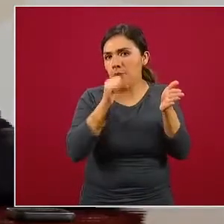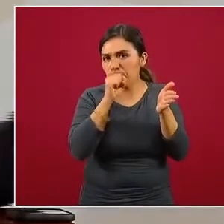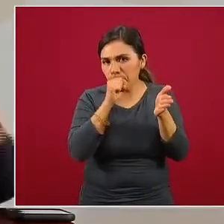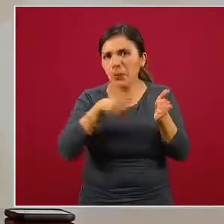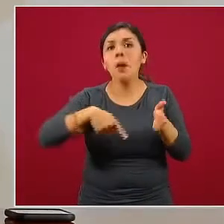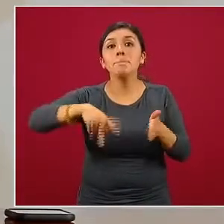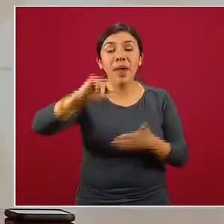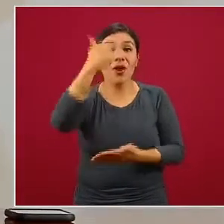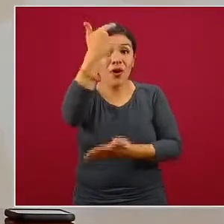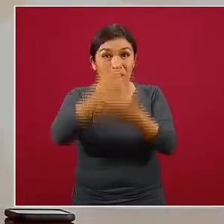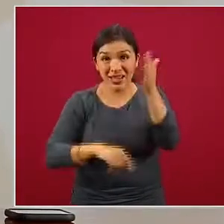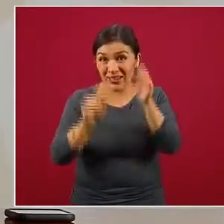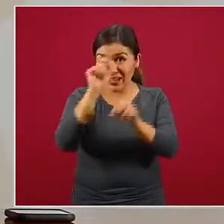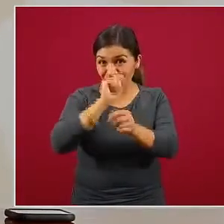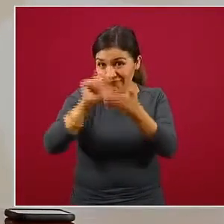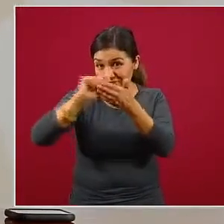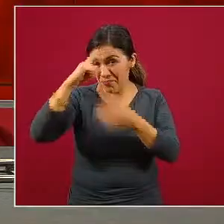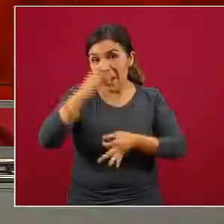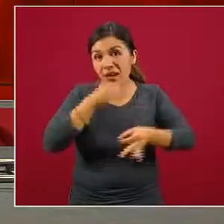en esas indicaciones.